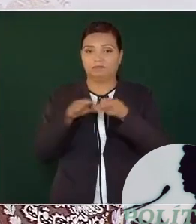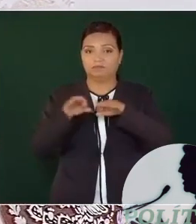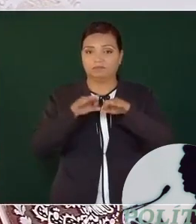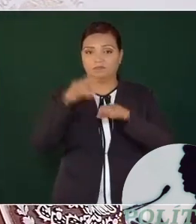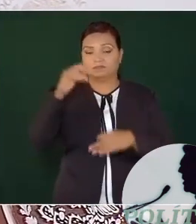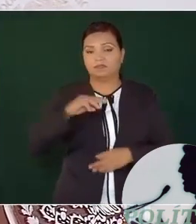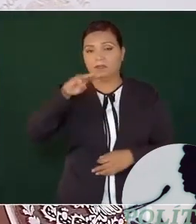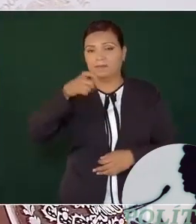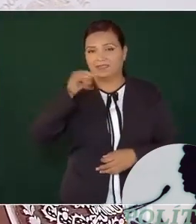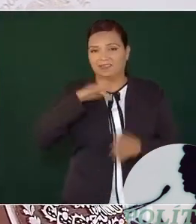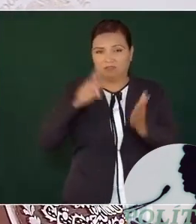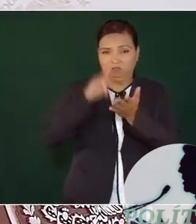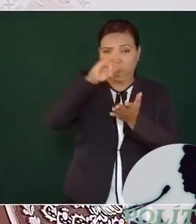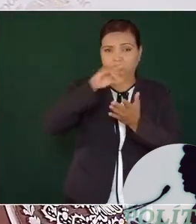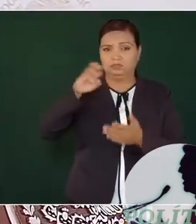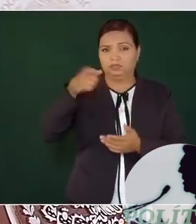trabajadores de Mexicana,